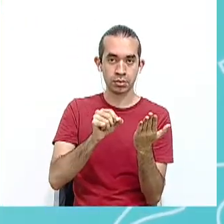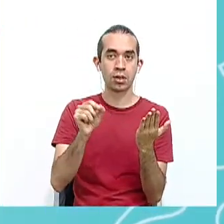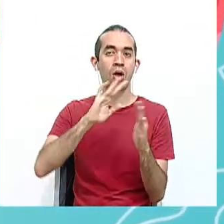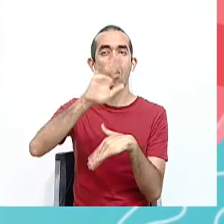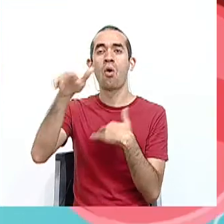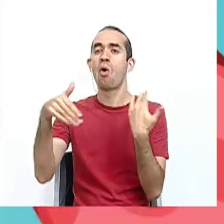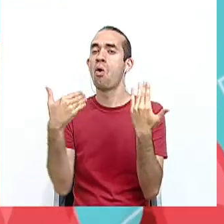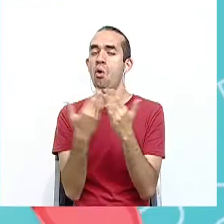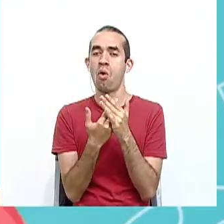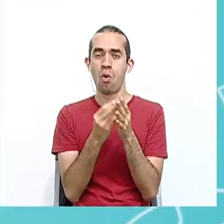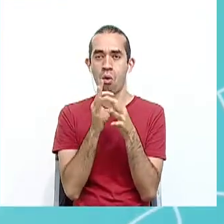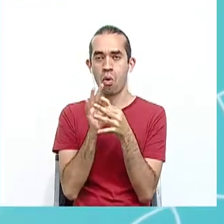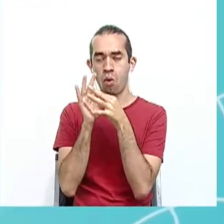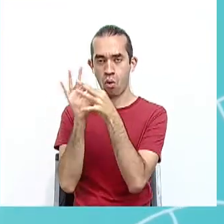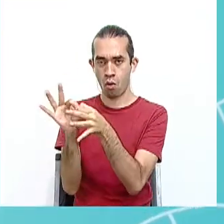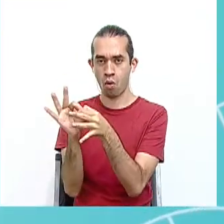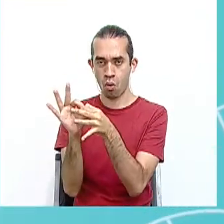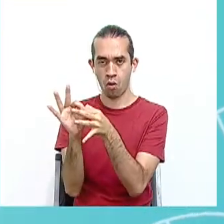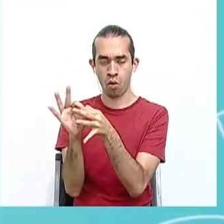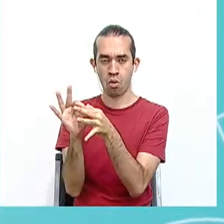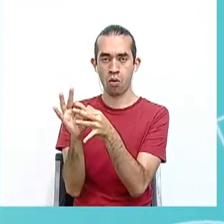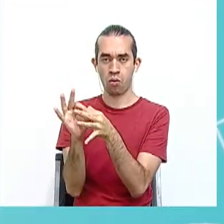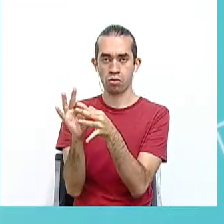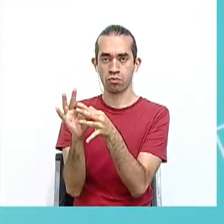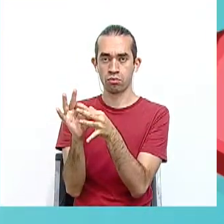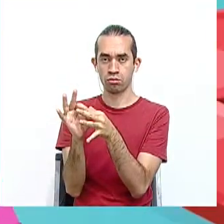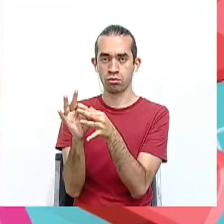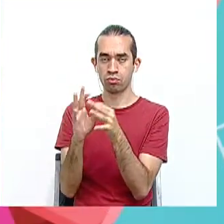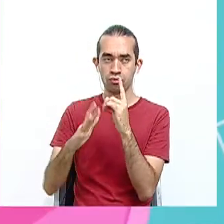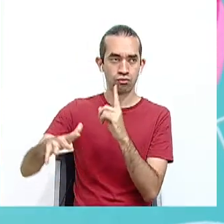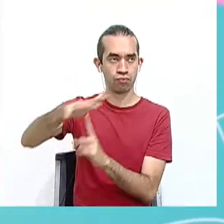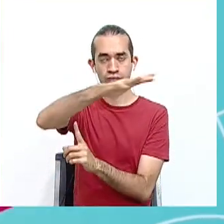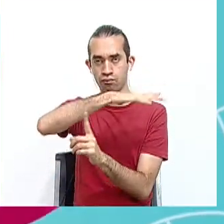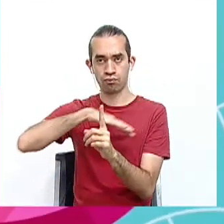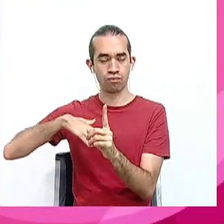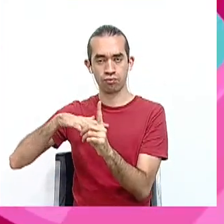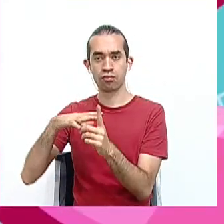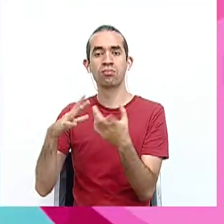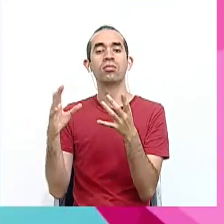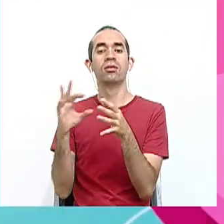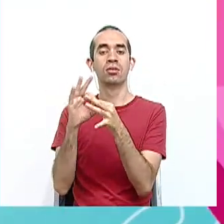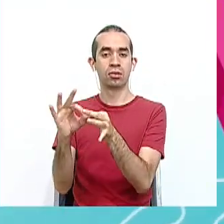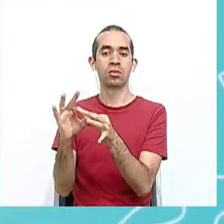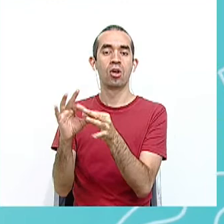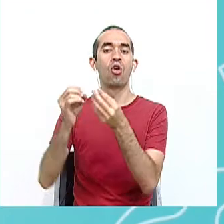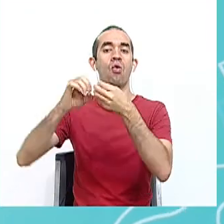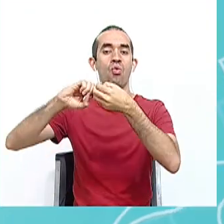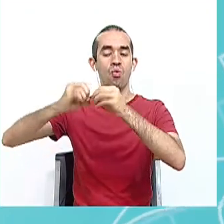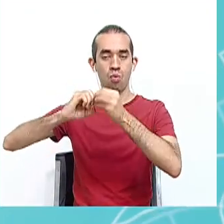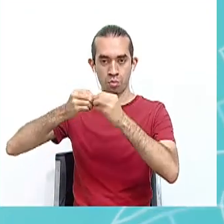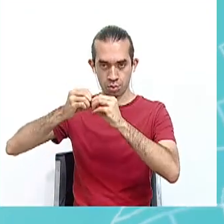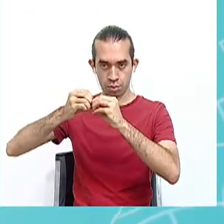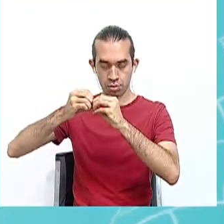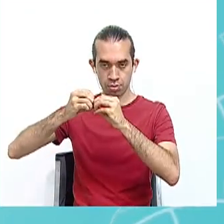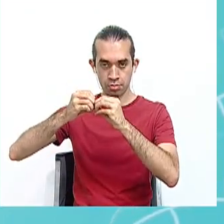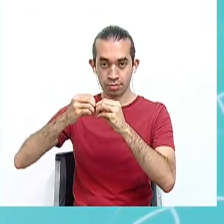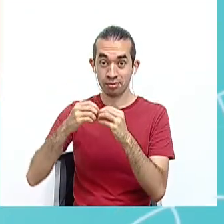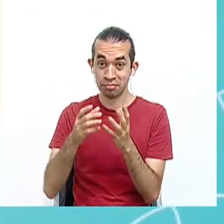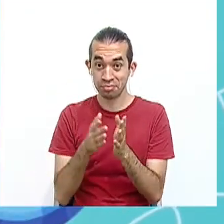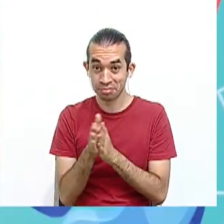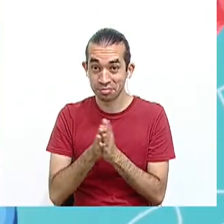todos los elementos, todas las referencias que tengan en su entorno relacionadas con expresiones numéricas. ¿Se